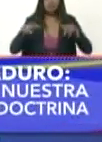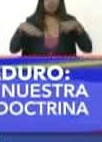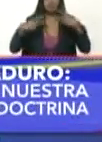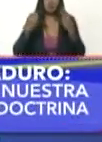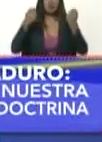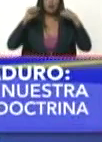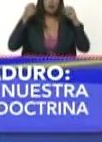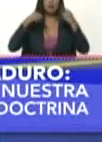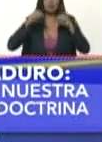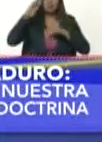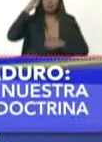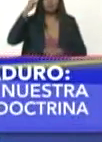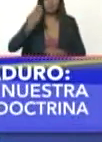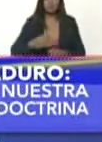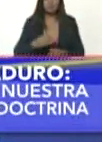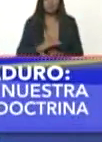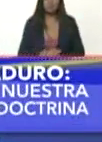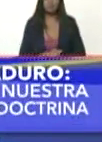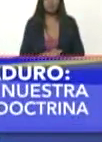ejercicios militares